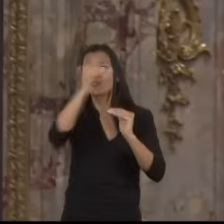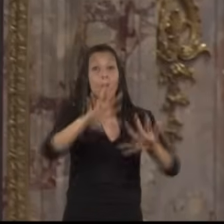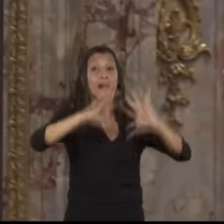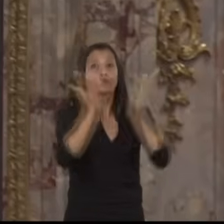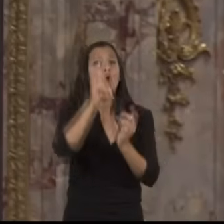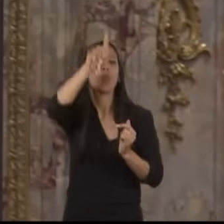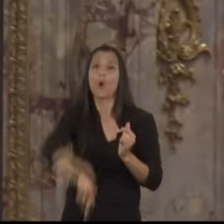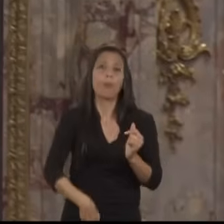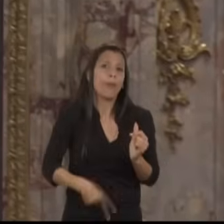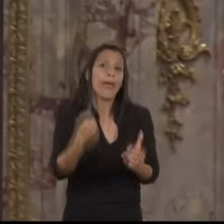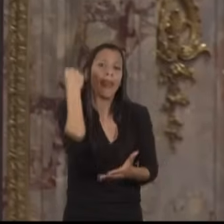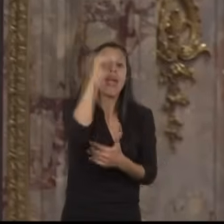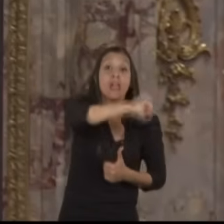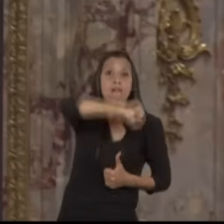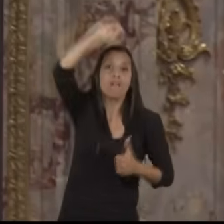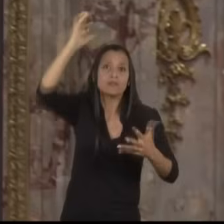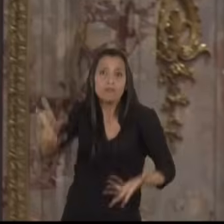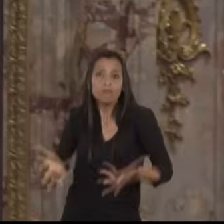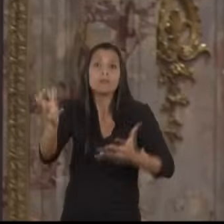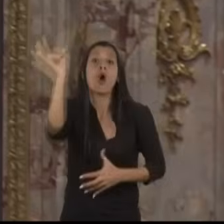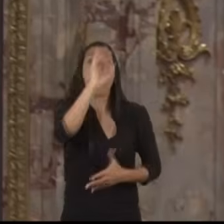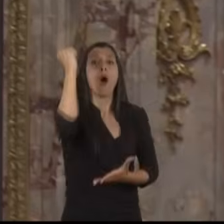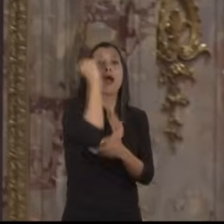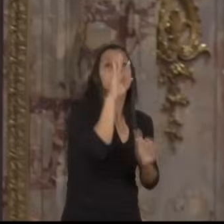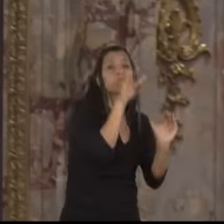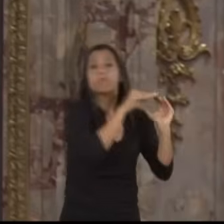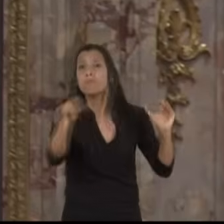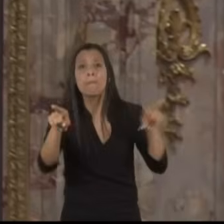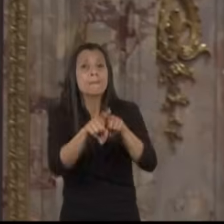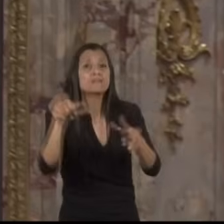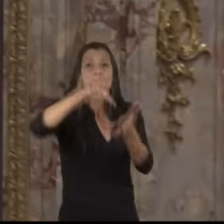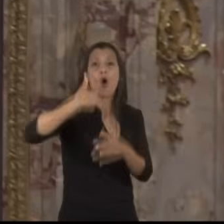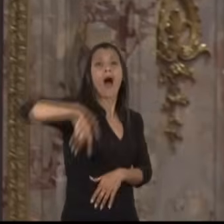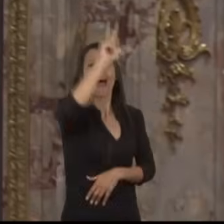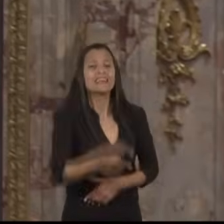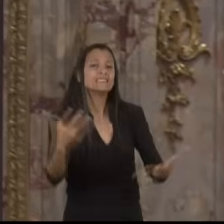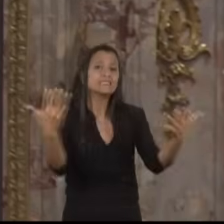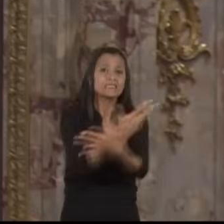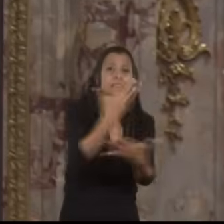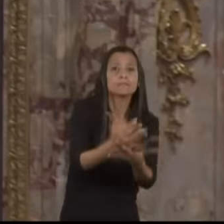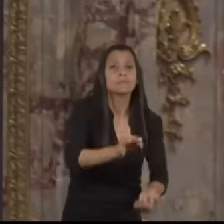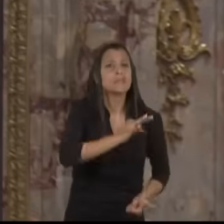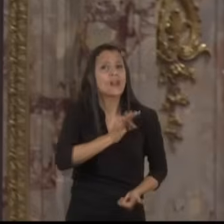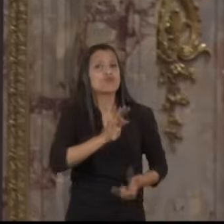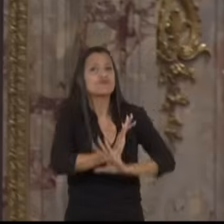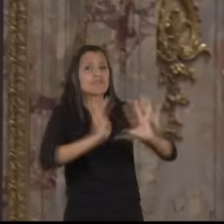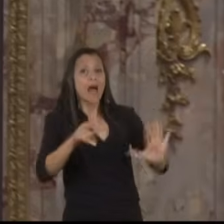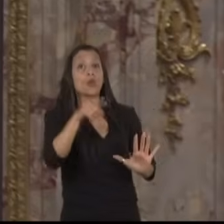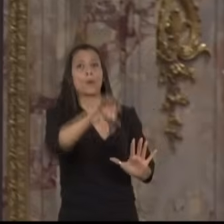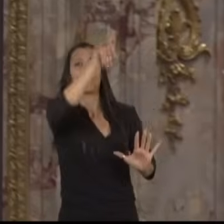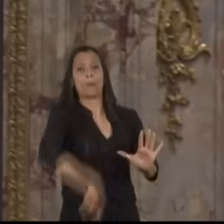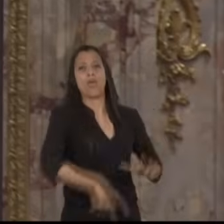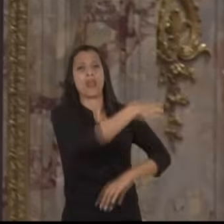al estancamiento y la inflación que caracterizaron a nuestro país durante tantos años y que nos sumieron en la más abyecta